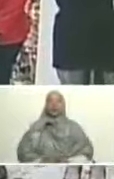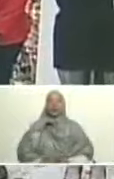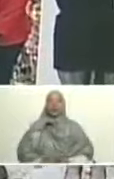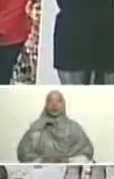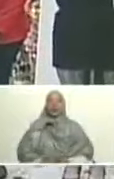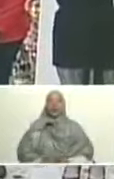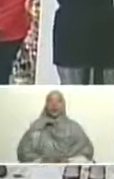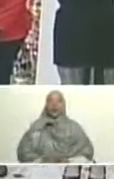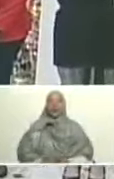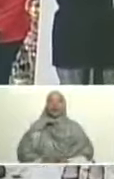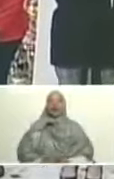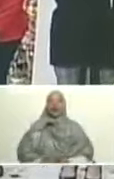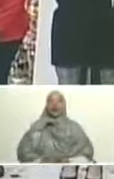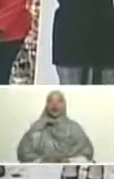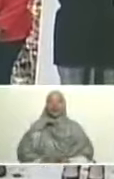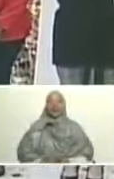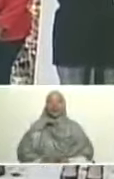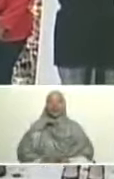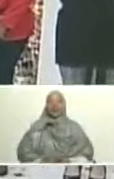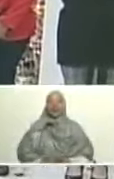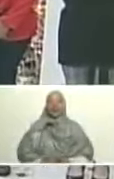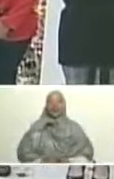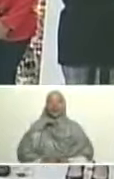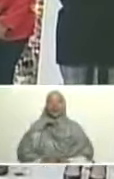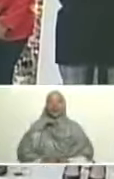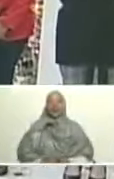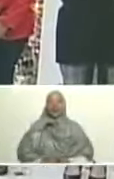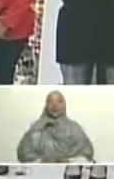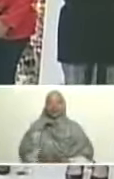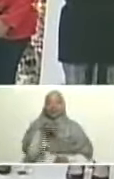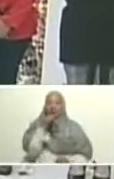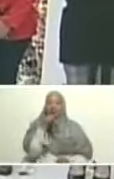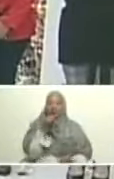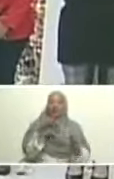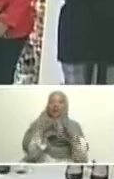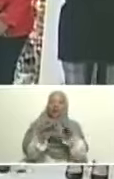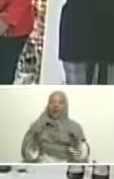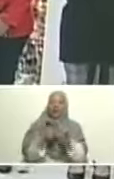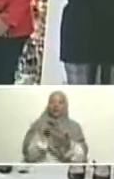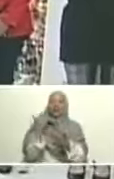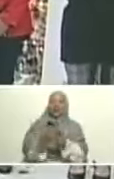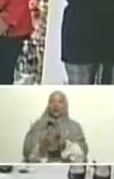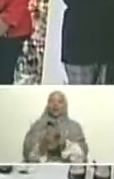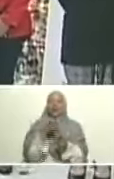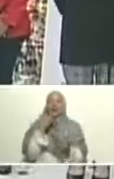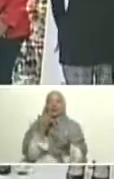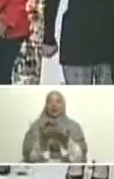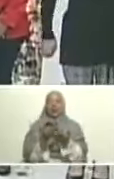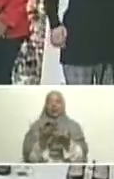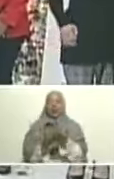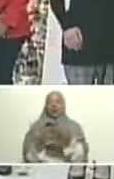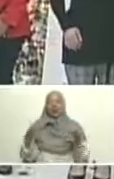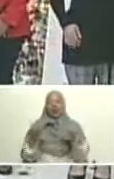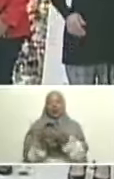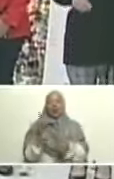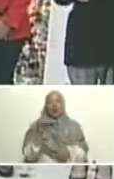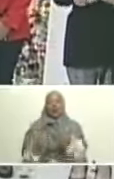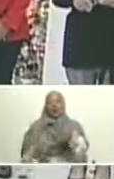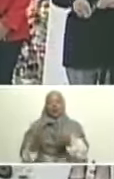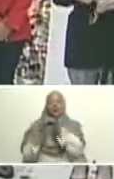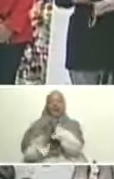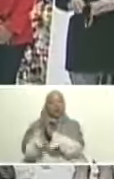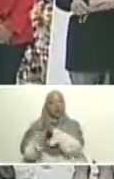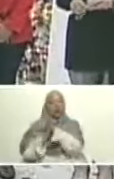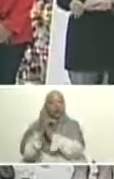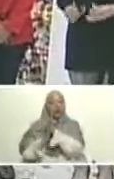para el crecimiento, para todo, pues. Y para arrancar entonces, aquí tenemos algunos emprendimientos. Está